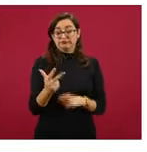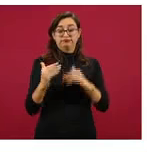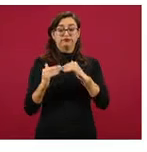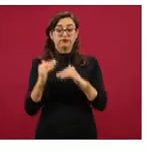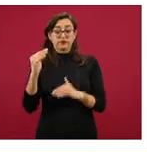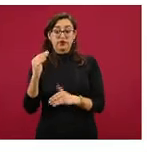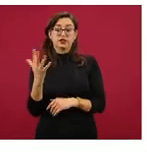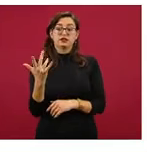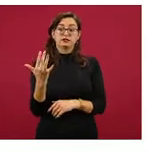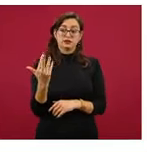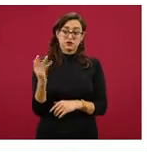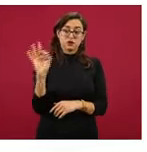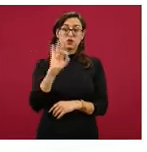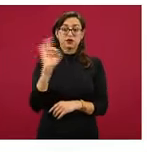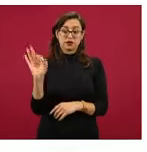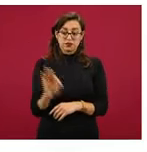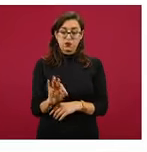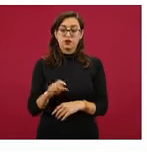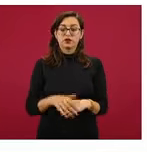del